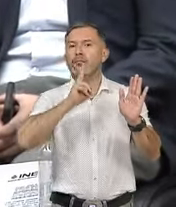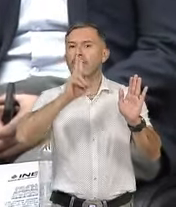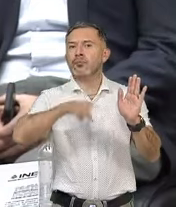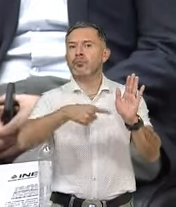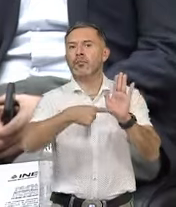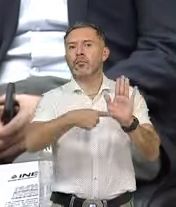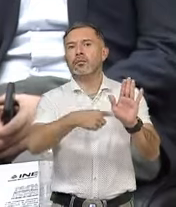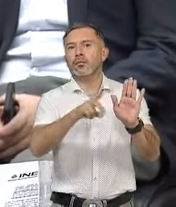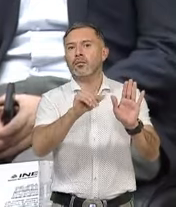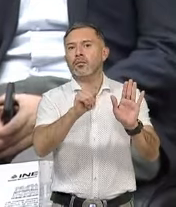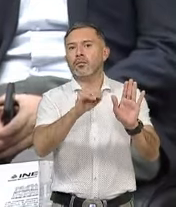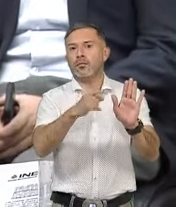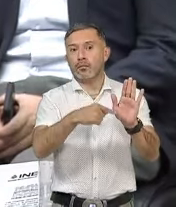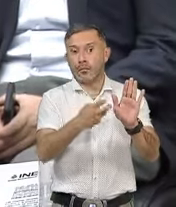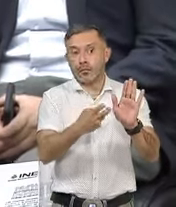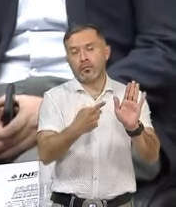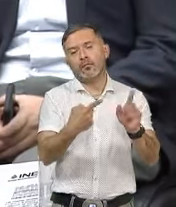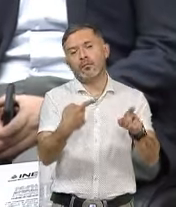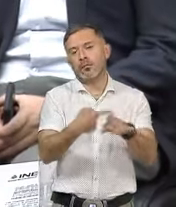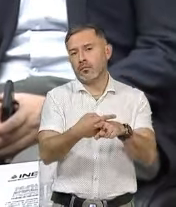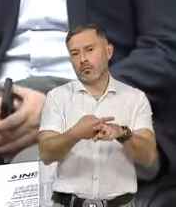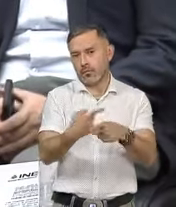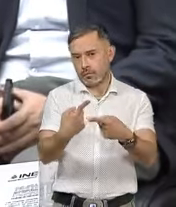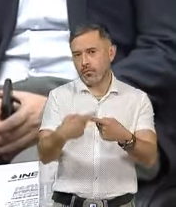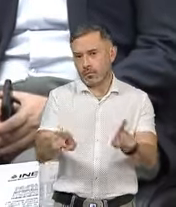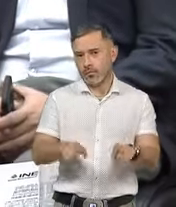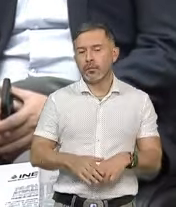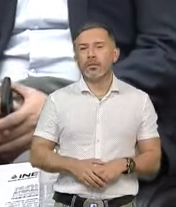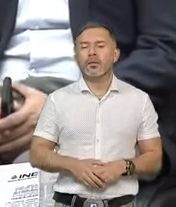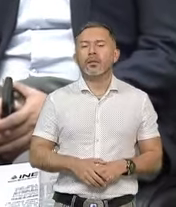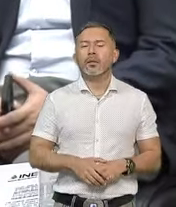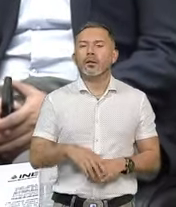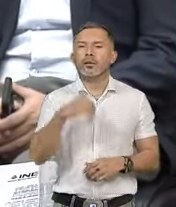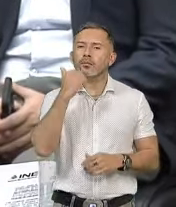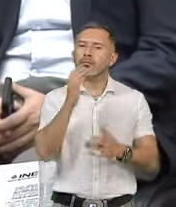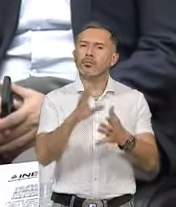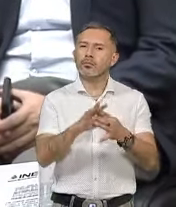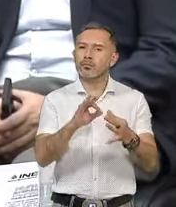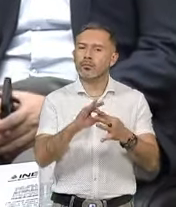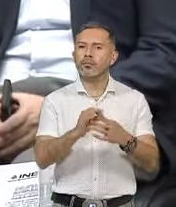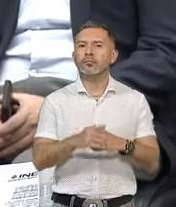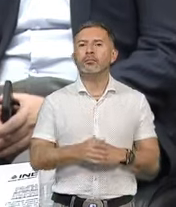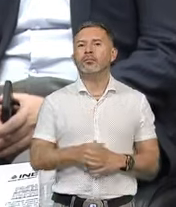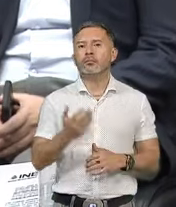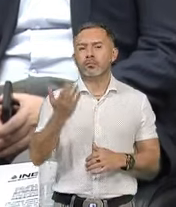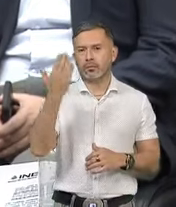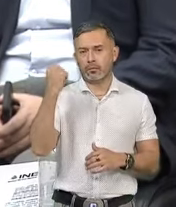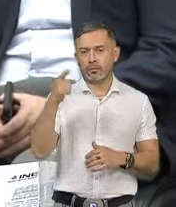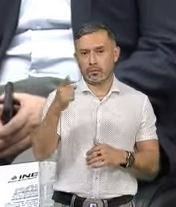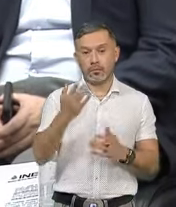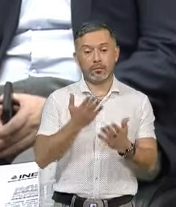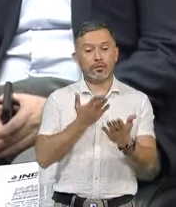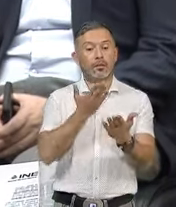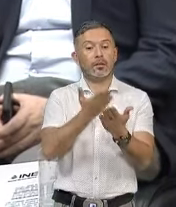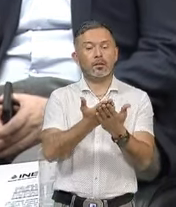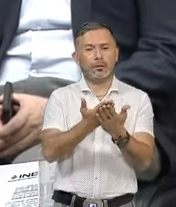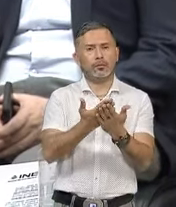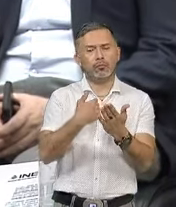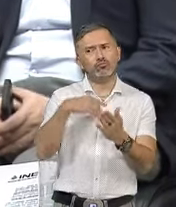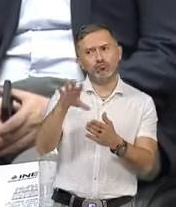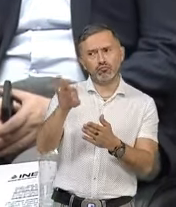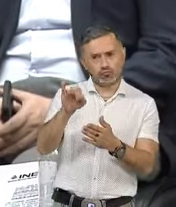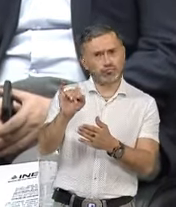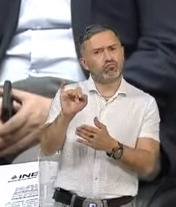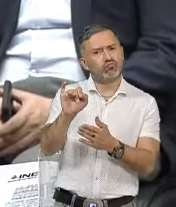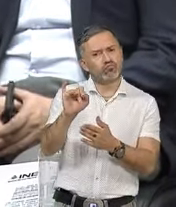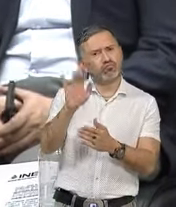contexto distinto y yo quiero compartir que una de las cosas que a mí me llevó a apoyar esta propuesta fue el hecho de